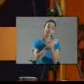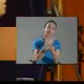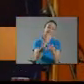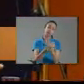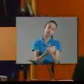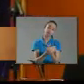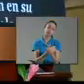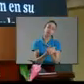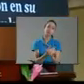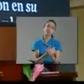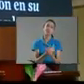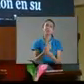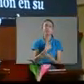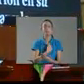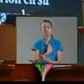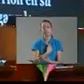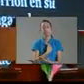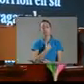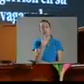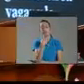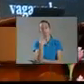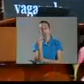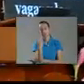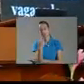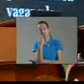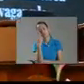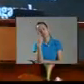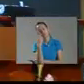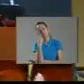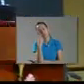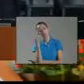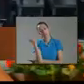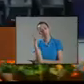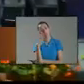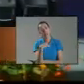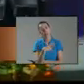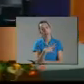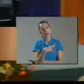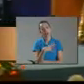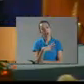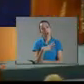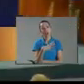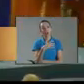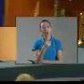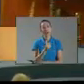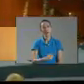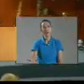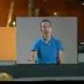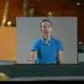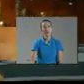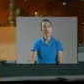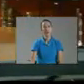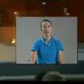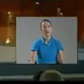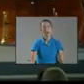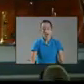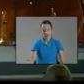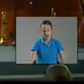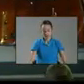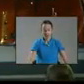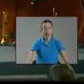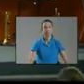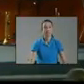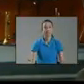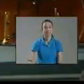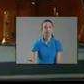se debe a la ignorancia que tenemos de nosotros en relación con Dios. Ya lo dije en la mañana. La primera falla, dudar. Diga conmigo, no voy a dudar.